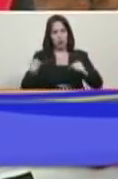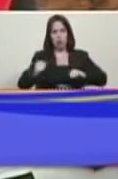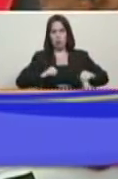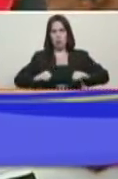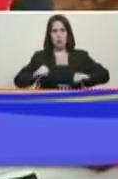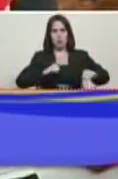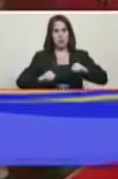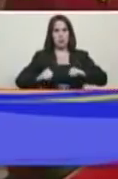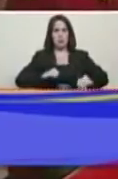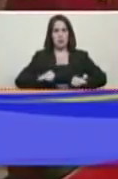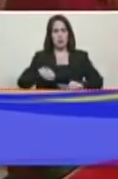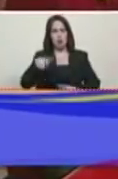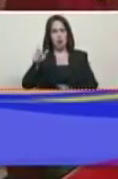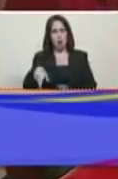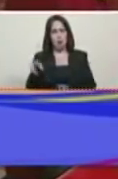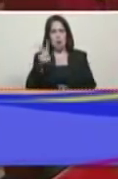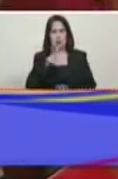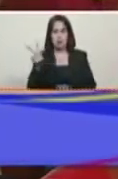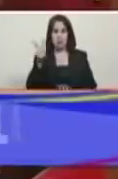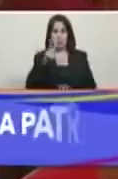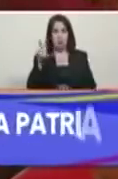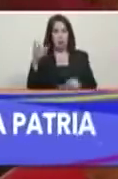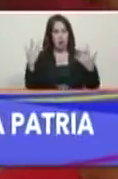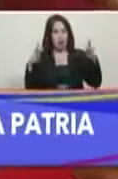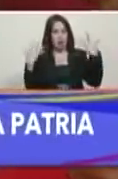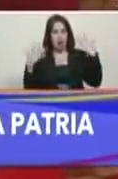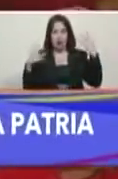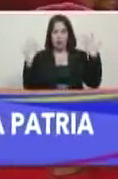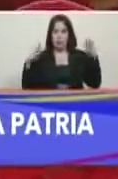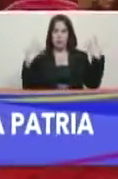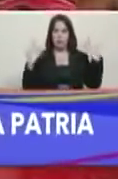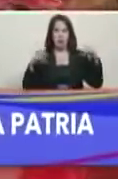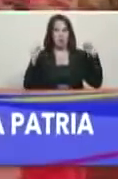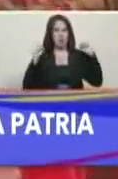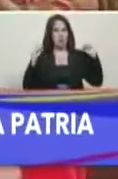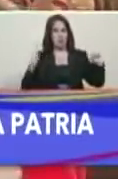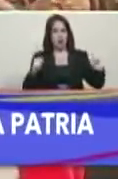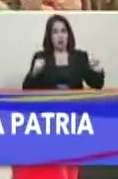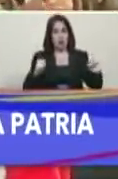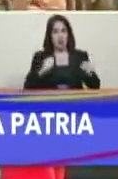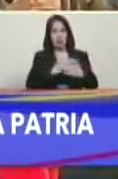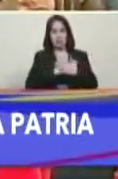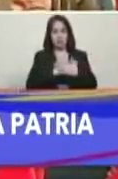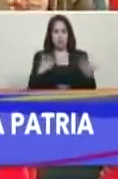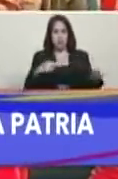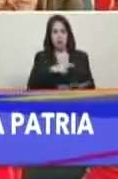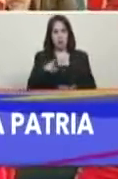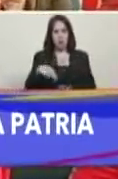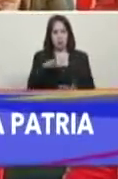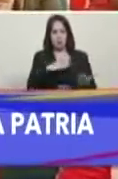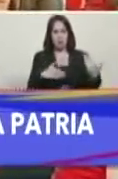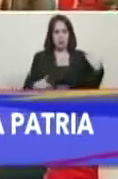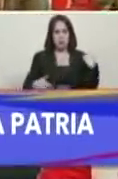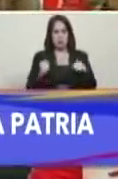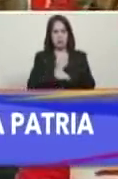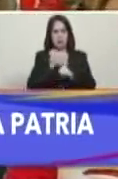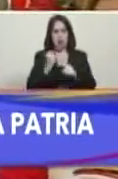movimiento Somos Venezuela. Un fuerte aplauso le pido a todo el movimiento para nuestro presidente obrero.